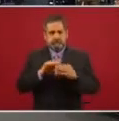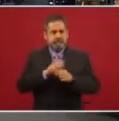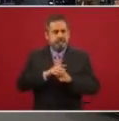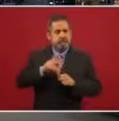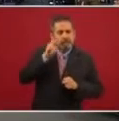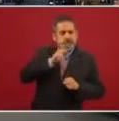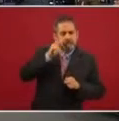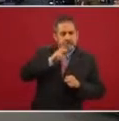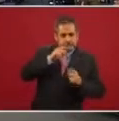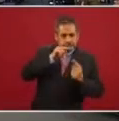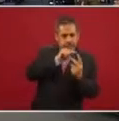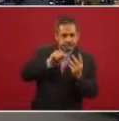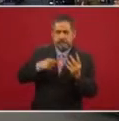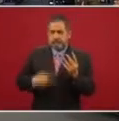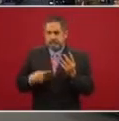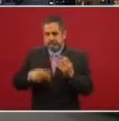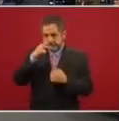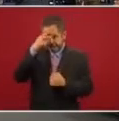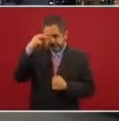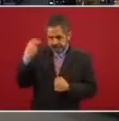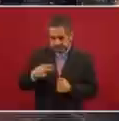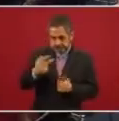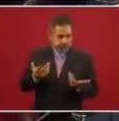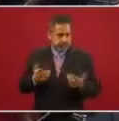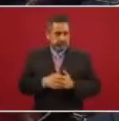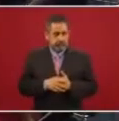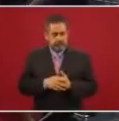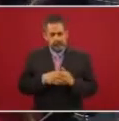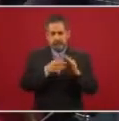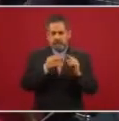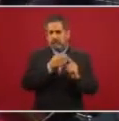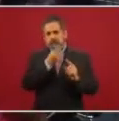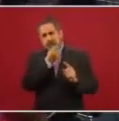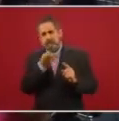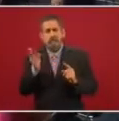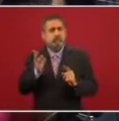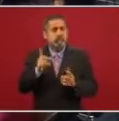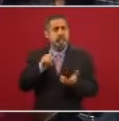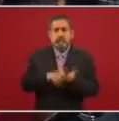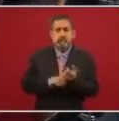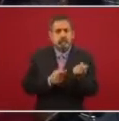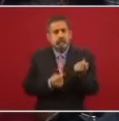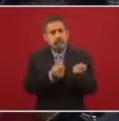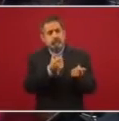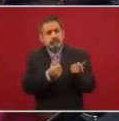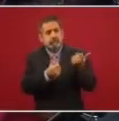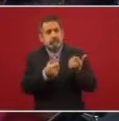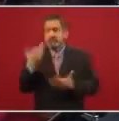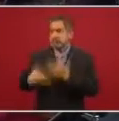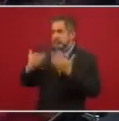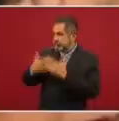en nuestro país ya que muchos de los señalamientos precisamente van en relación a que si tenemos pocos casos es porque no se han hecho